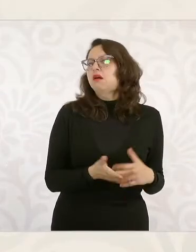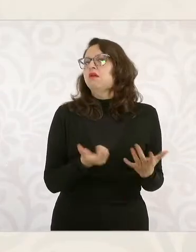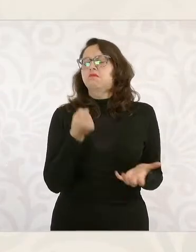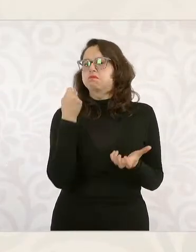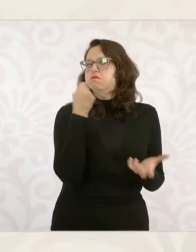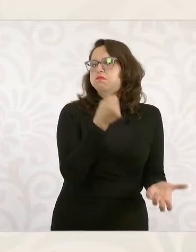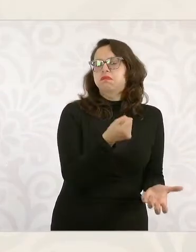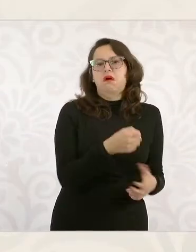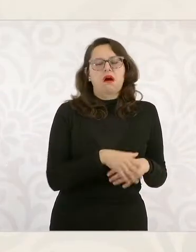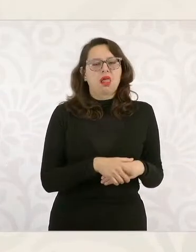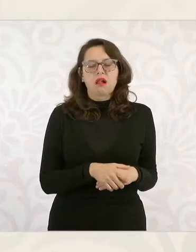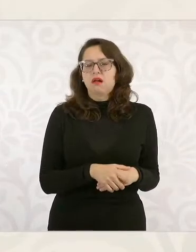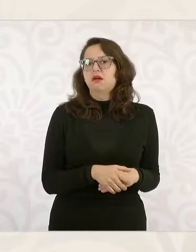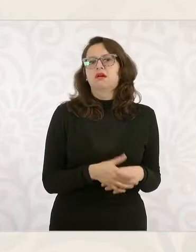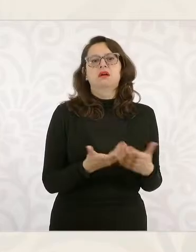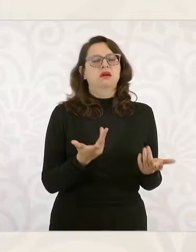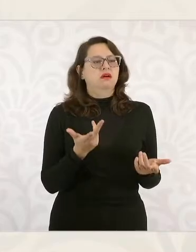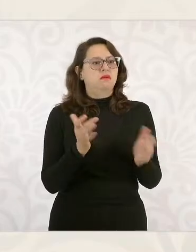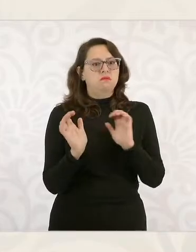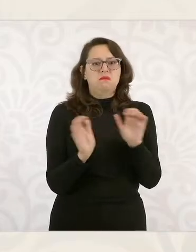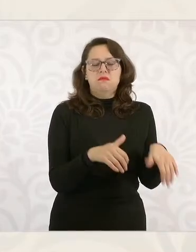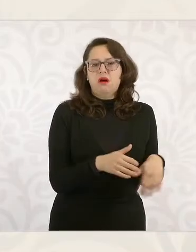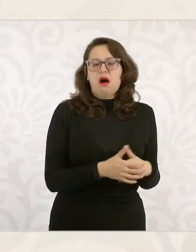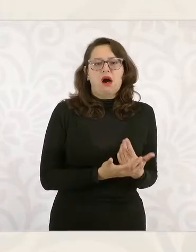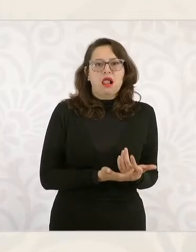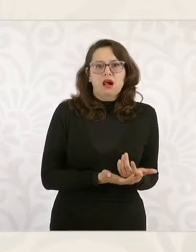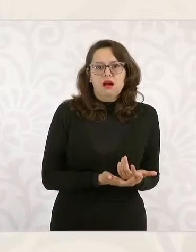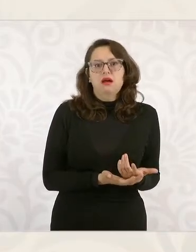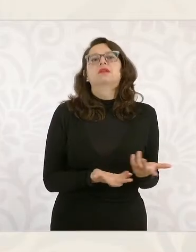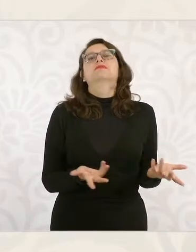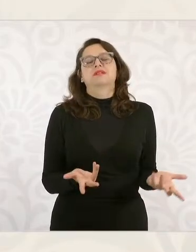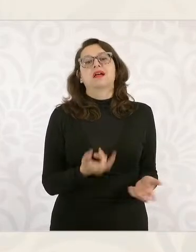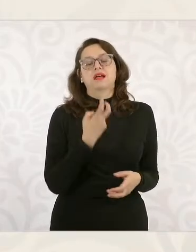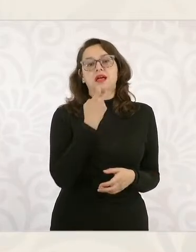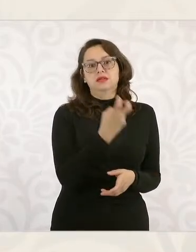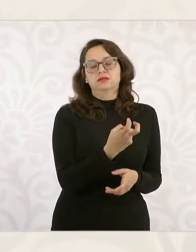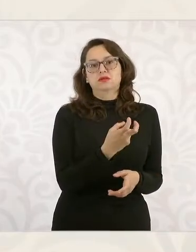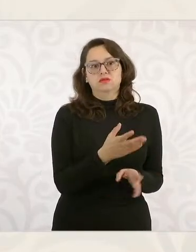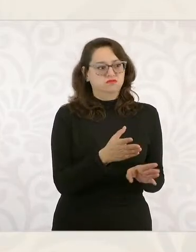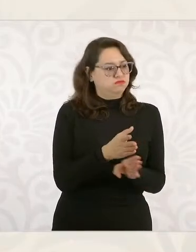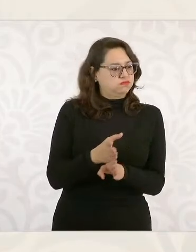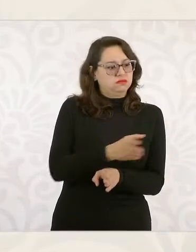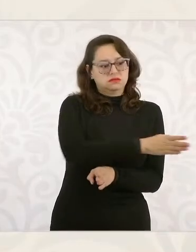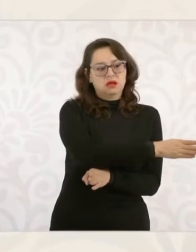de turnos de consulta de especialidad. Esto es 48% más